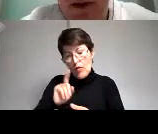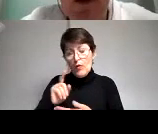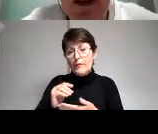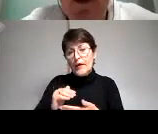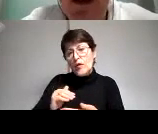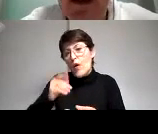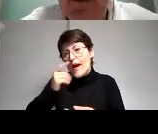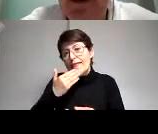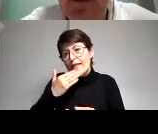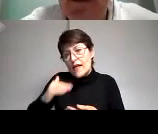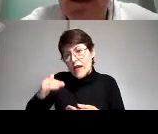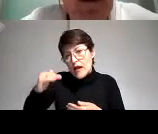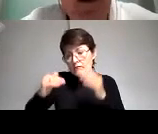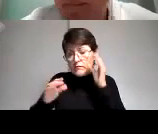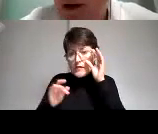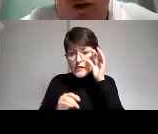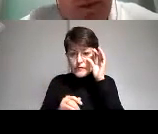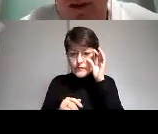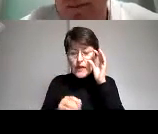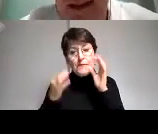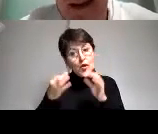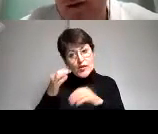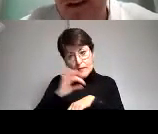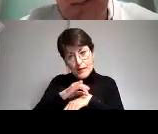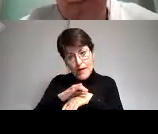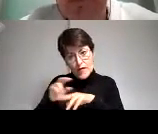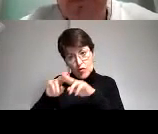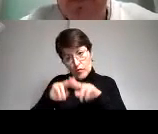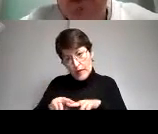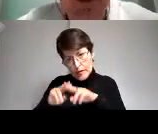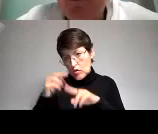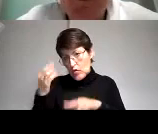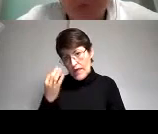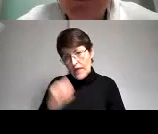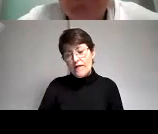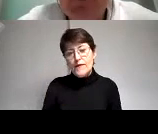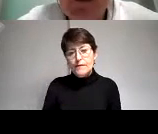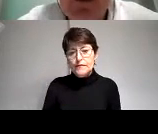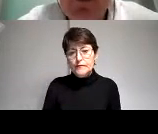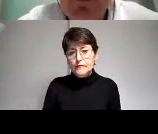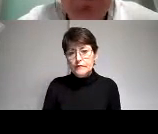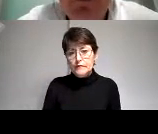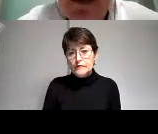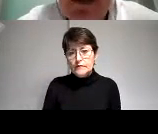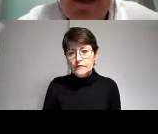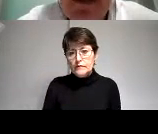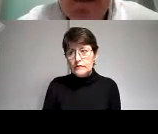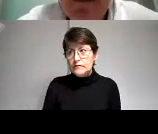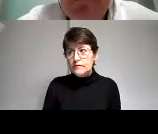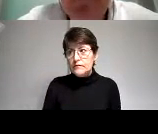los primeros años sí que se dan. Ahora, siempre bajo supervisión médica, eso sí. Por esa razón que os comentaba, porque no vais a